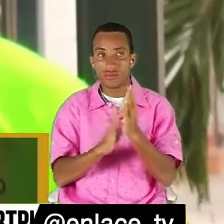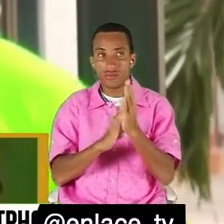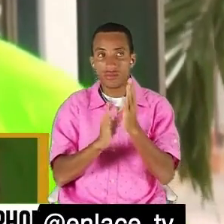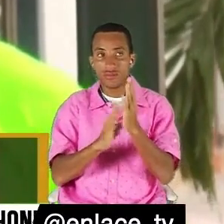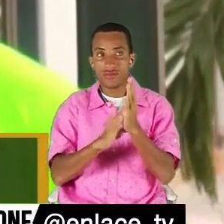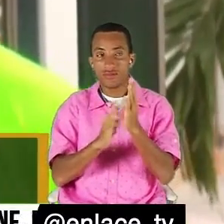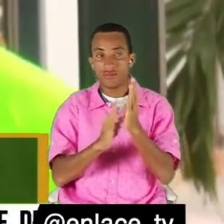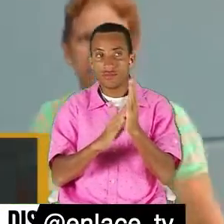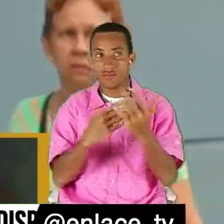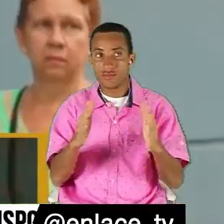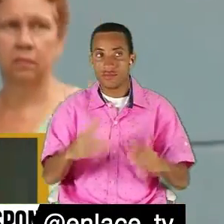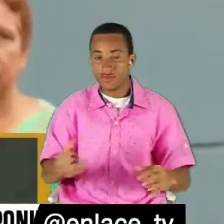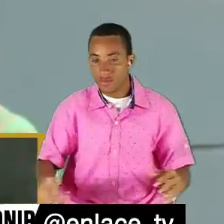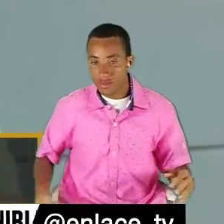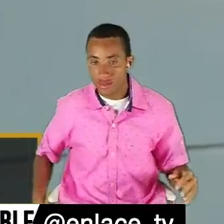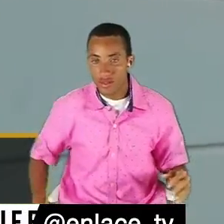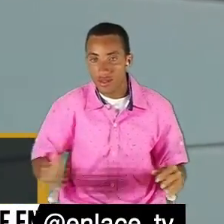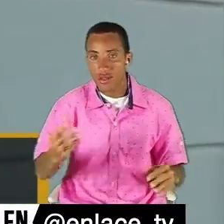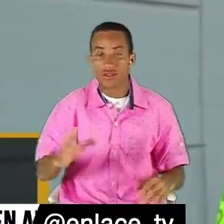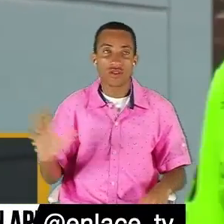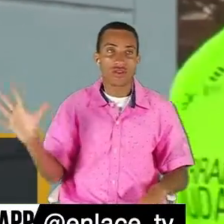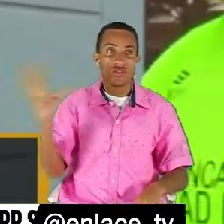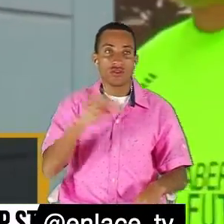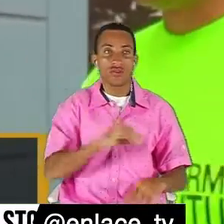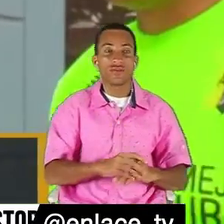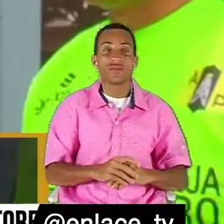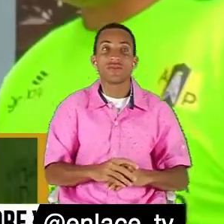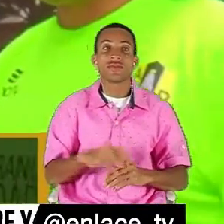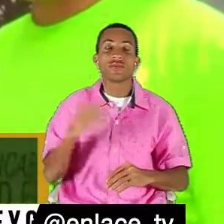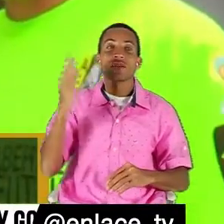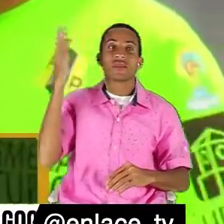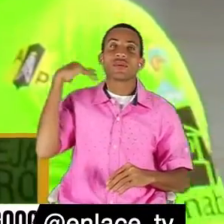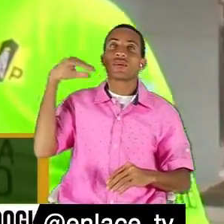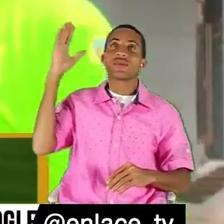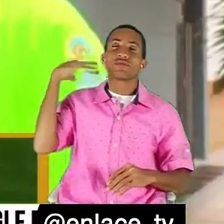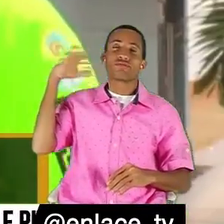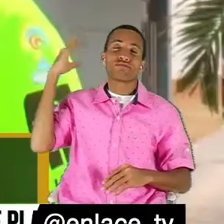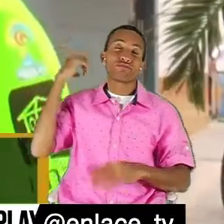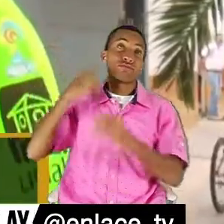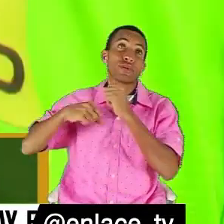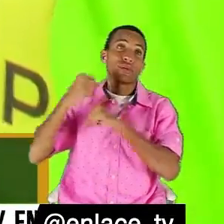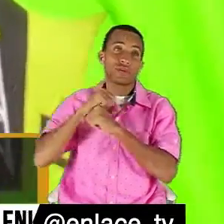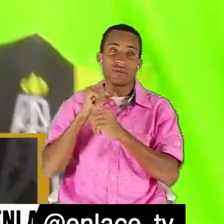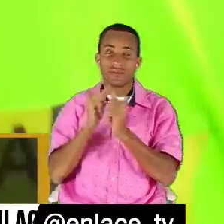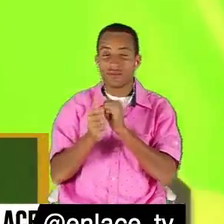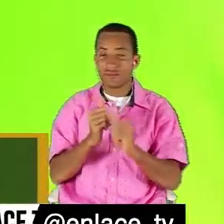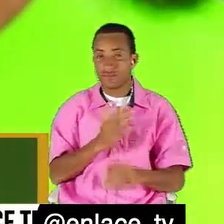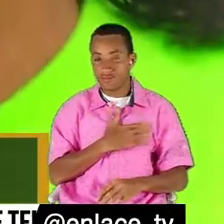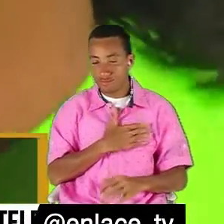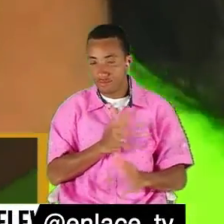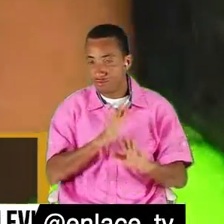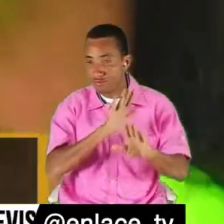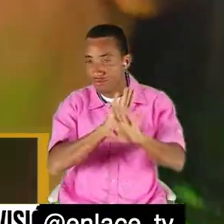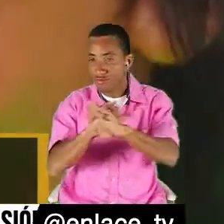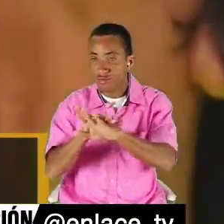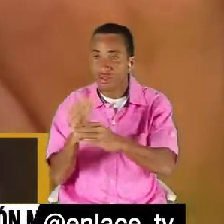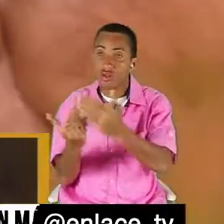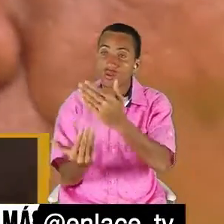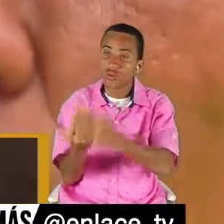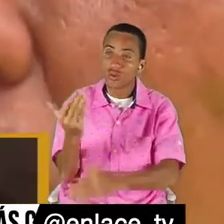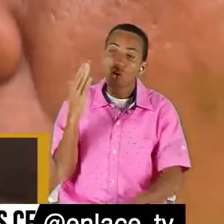digo, jugadores de tejo, me sale todo el batallón. El deportista en sus años otoñales deja su mensaje a las nuevas generaciones de futbolistas de Barranca